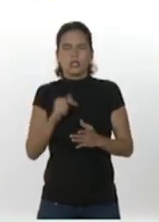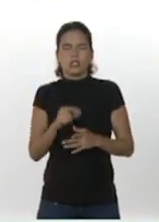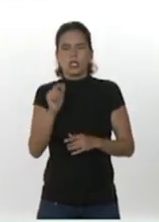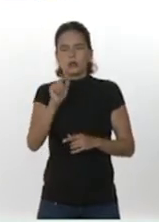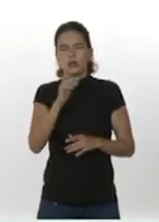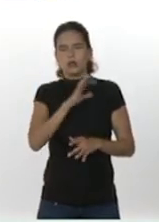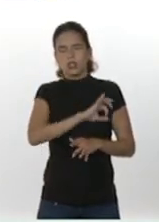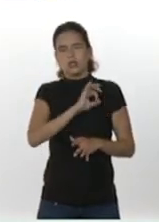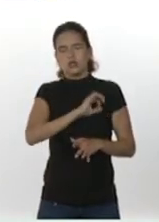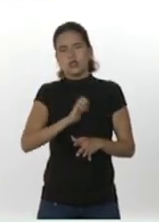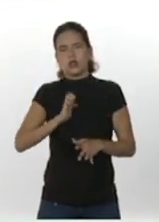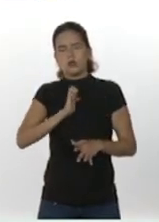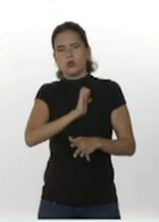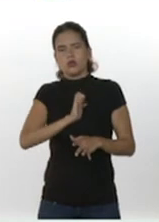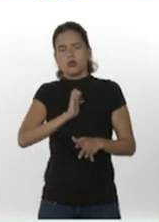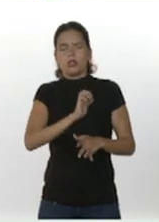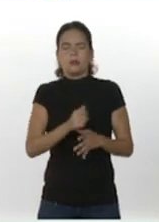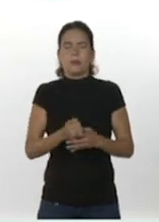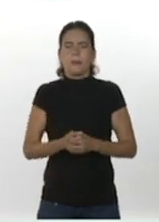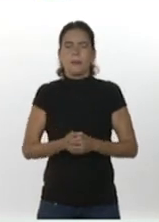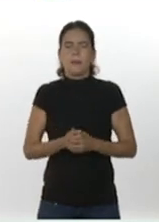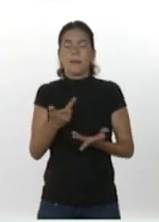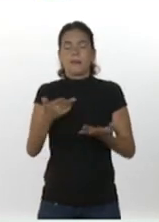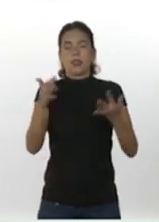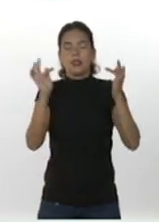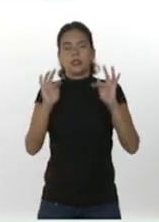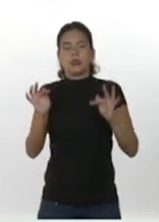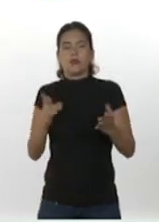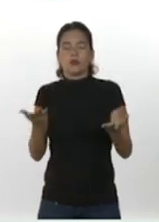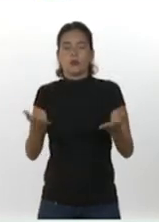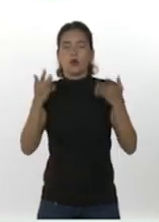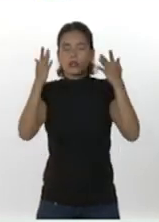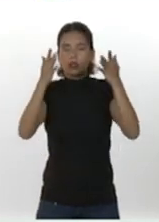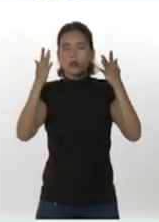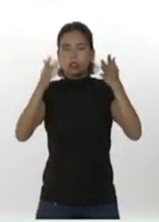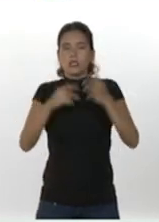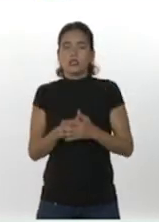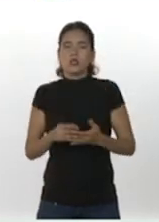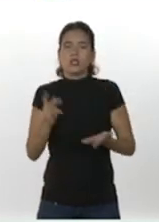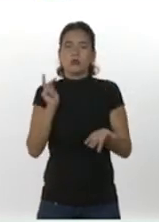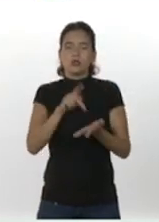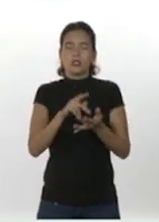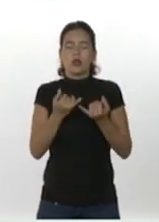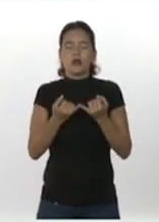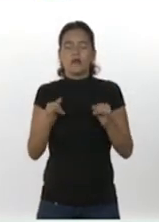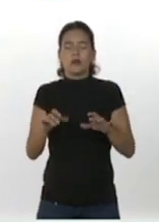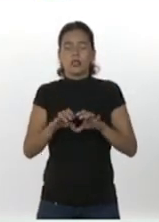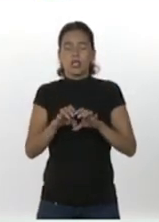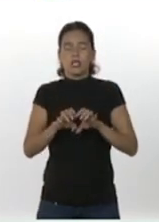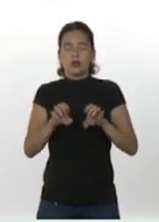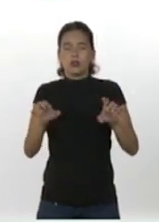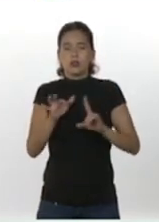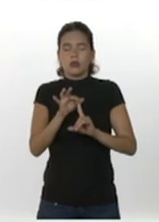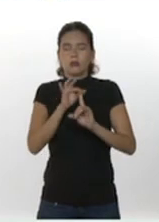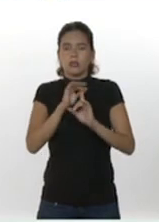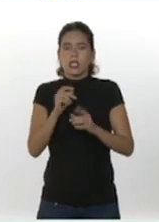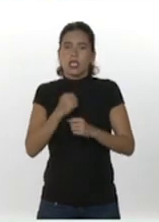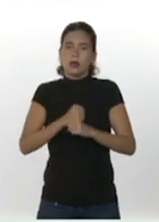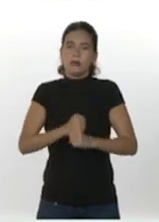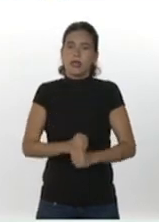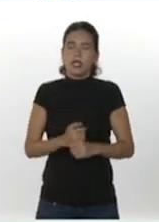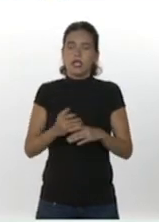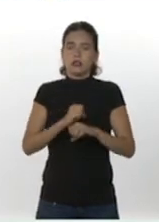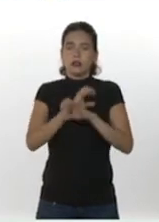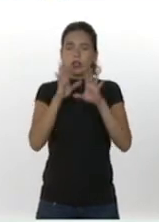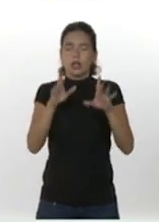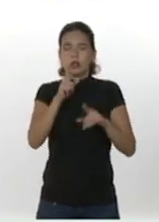vista socioemocional. Entonces, de esta manera y con estas orientaciones hemos llegado al final del segmento por el día de hoy, esperando, por